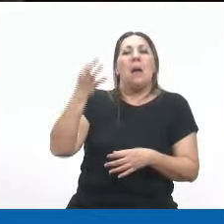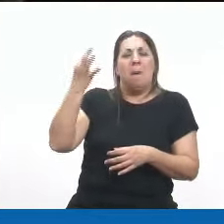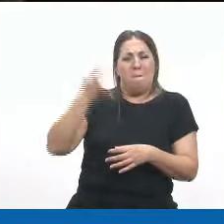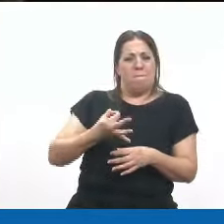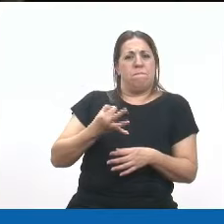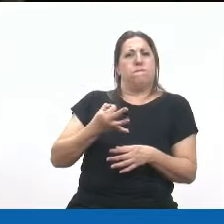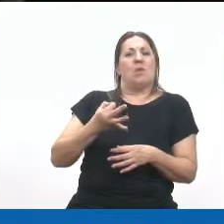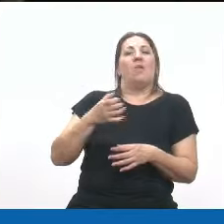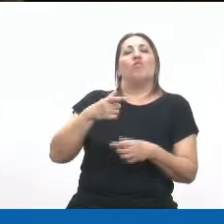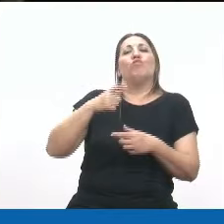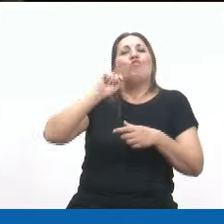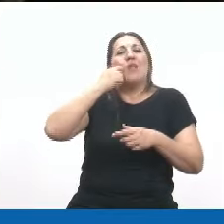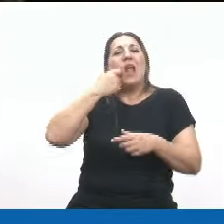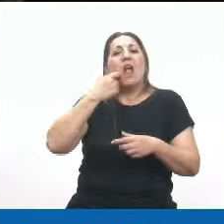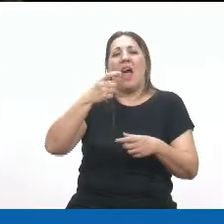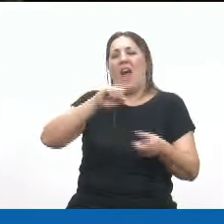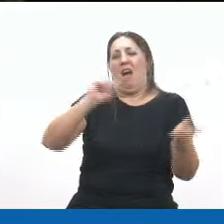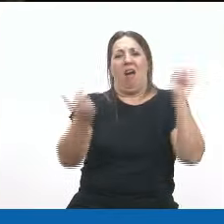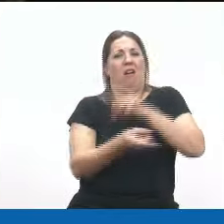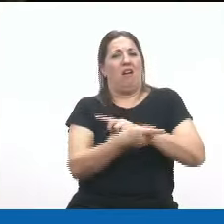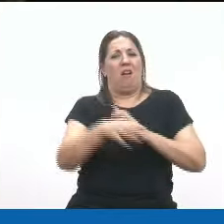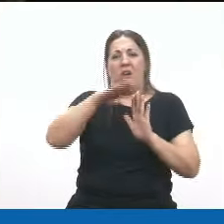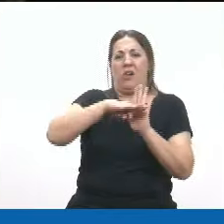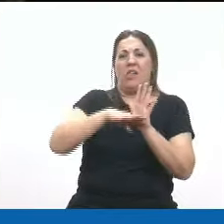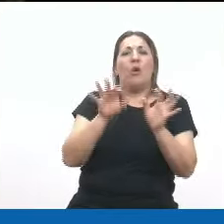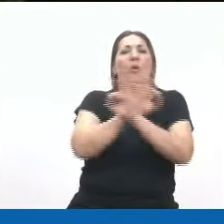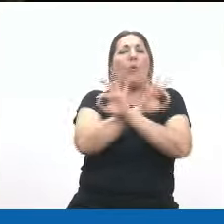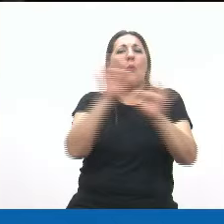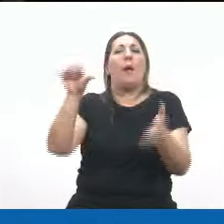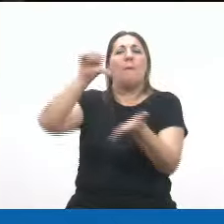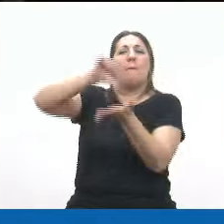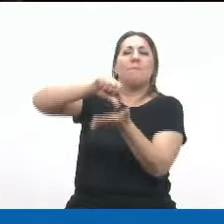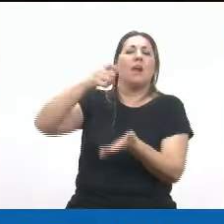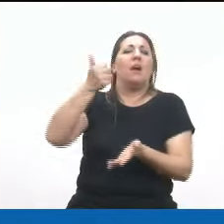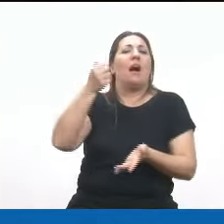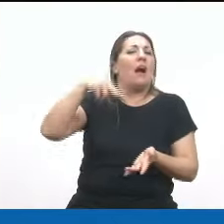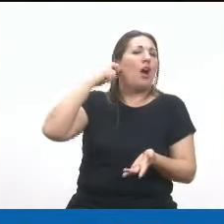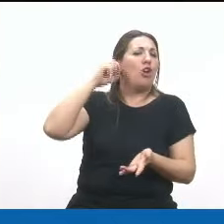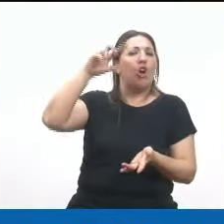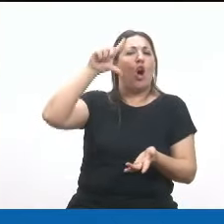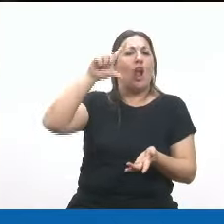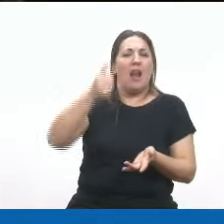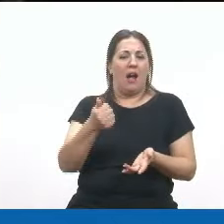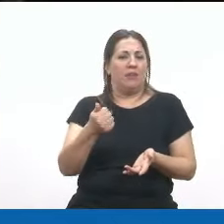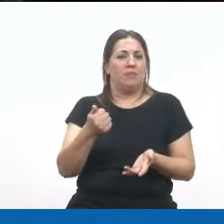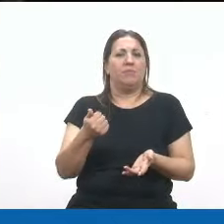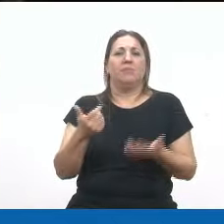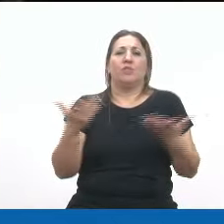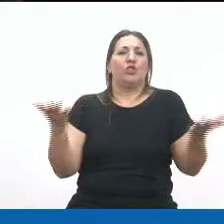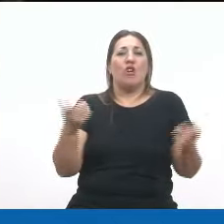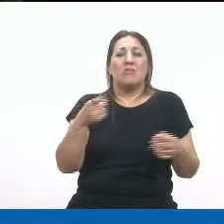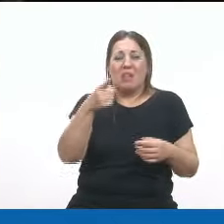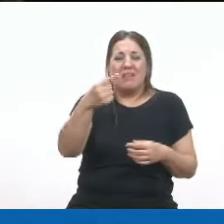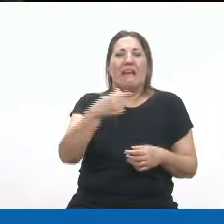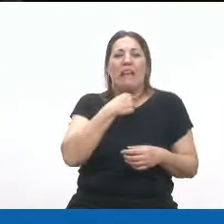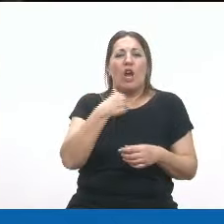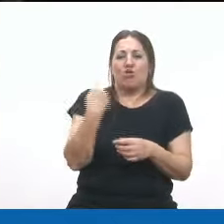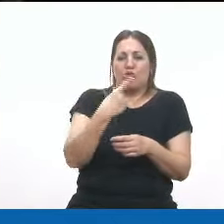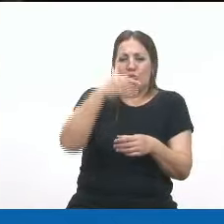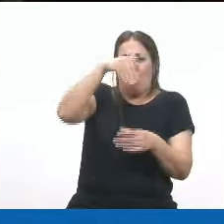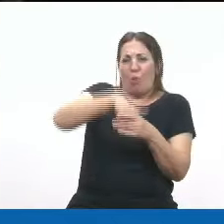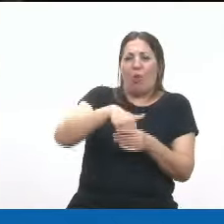con un régimen de enclave igual que Angola Entonces no pretendan que nosotros votemos algo que nada